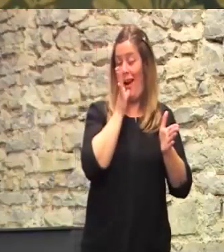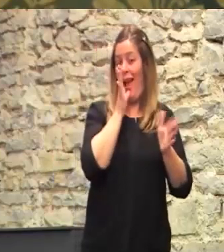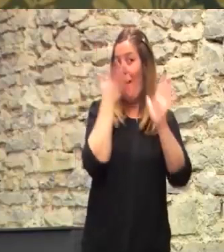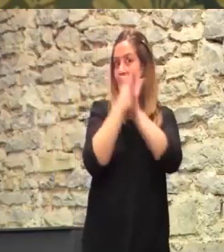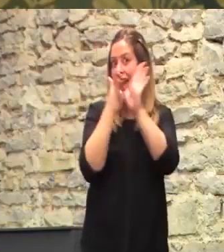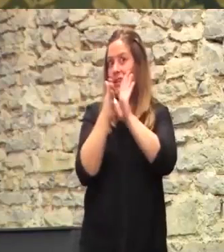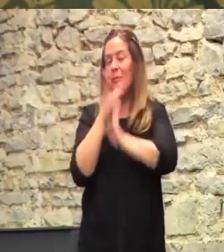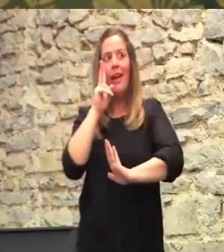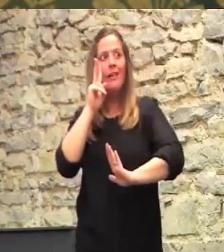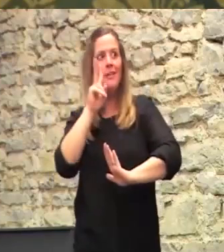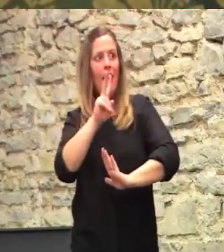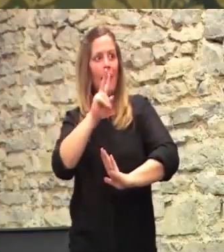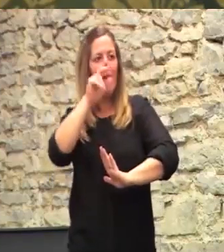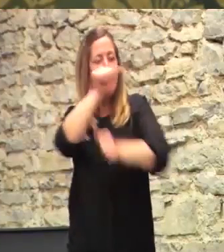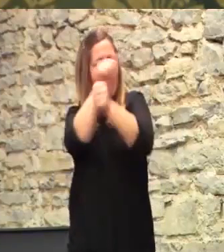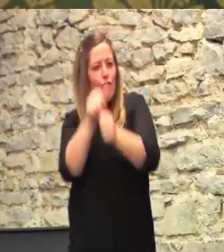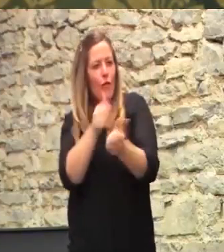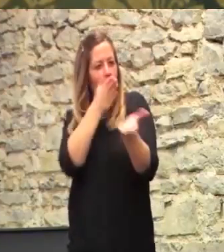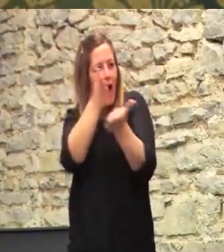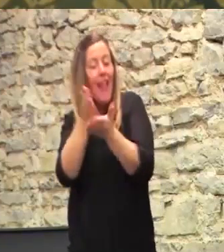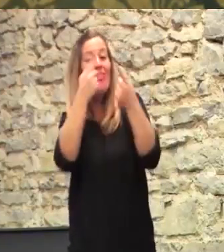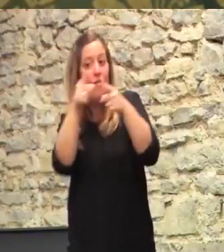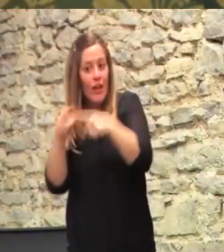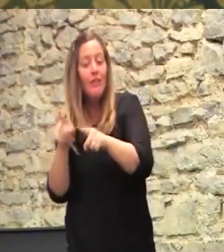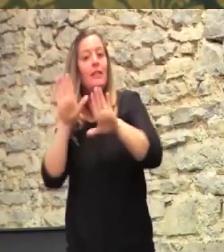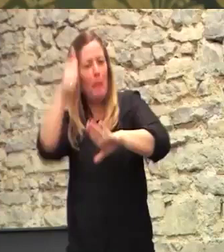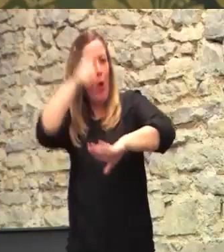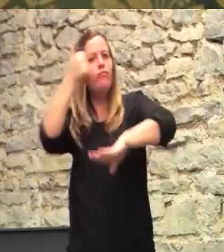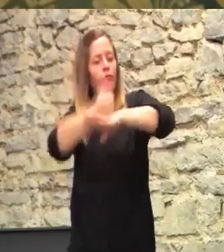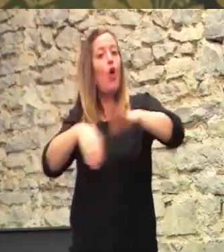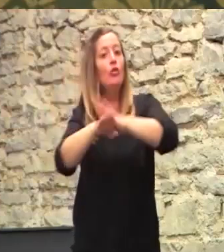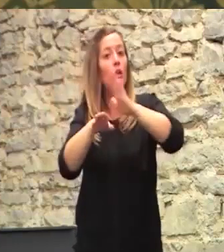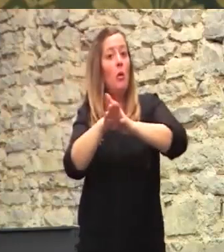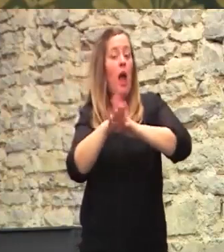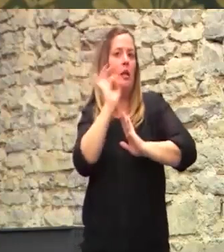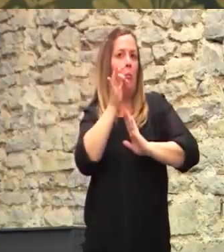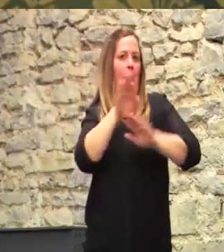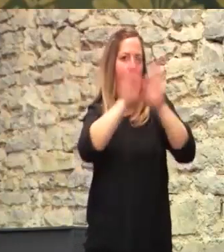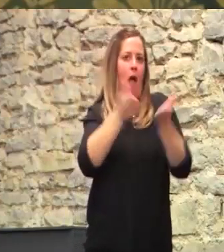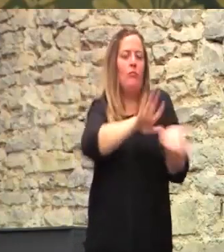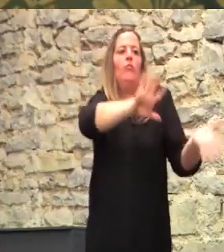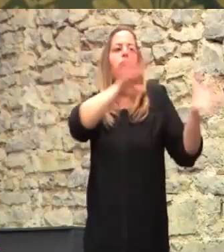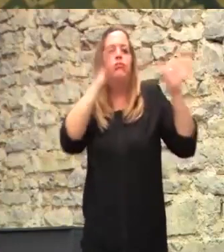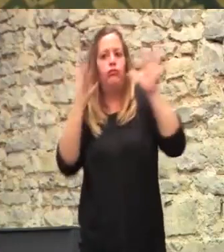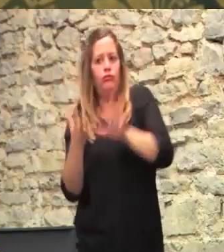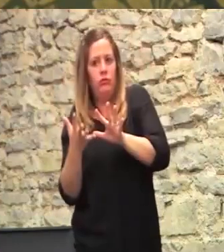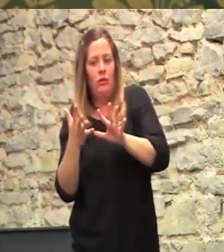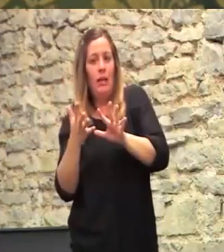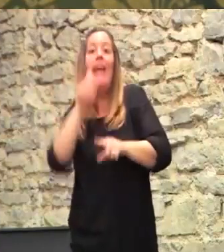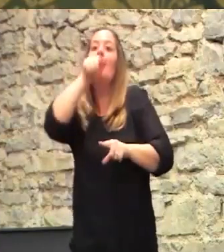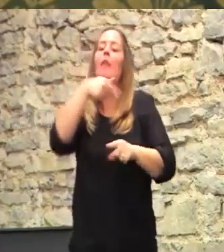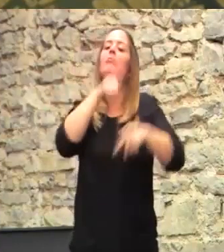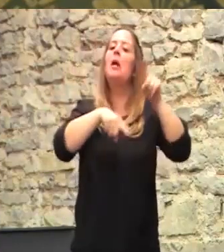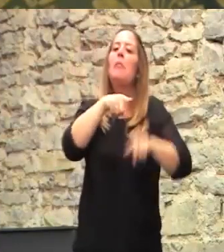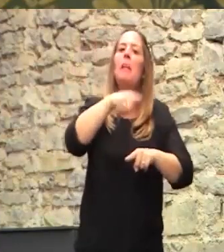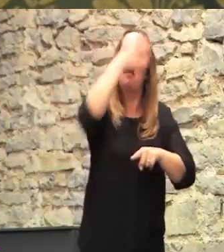vestimentas no solamente las actuales porque el mundo ha cambiado mucho sino las de cada lugar porque también cada